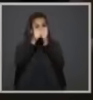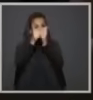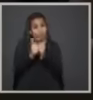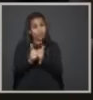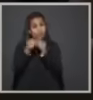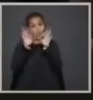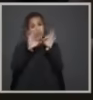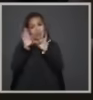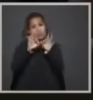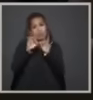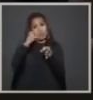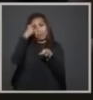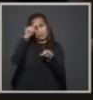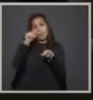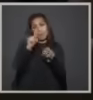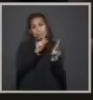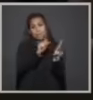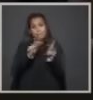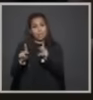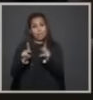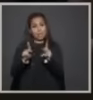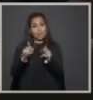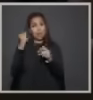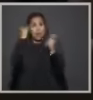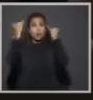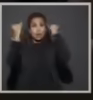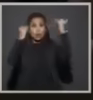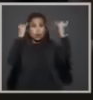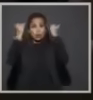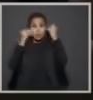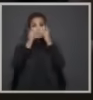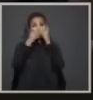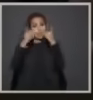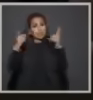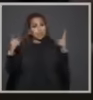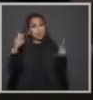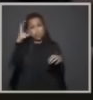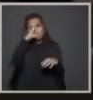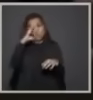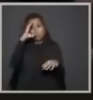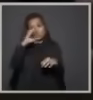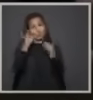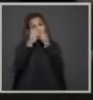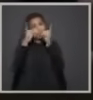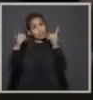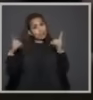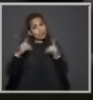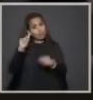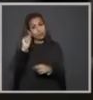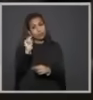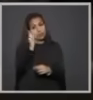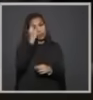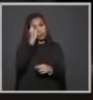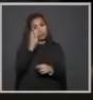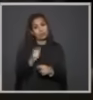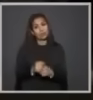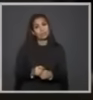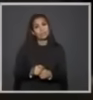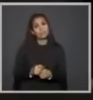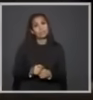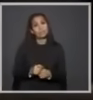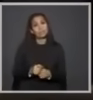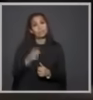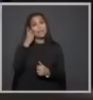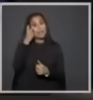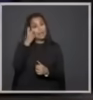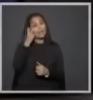plan para la innovación, para el desarrollo científico y tecnológico. Es parte de lo que contempla el